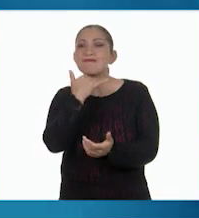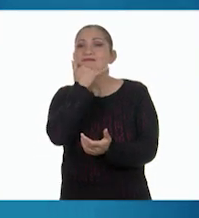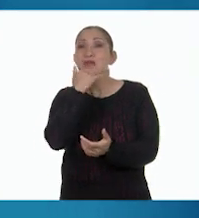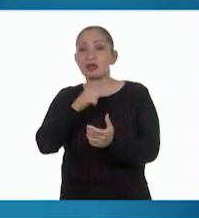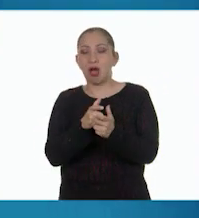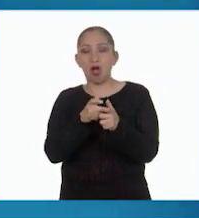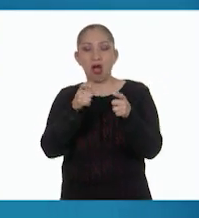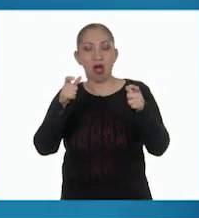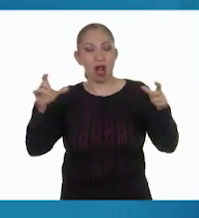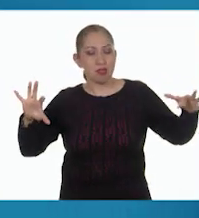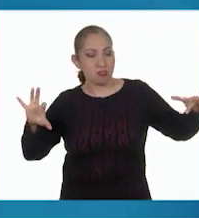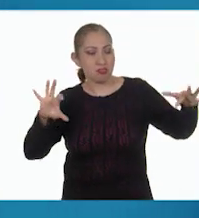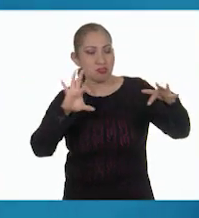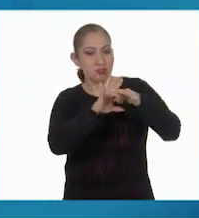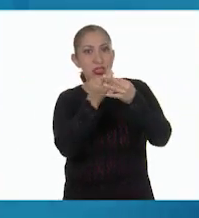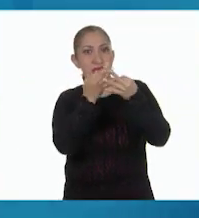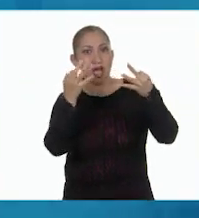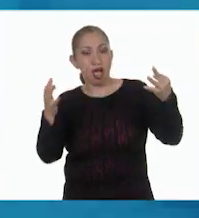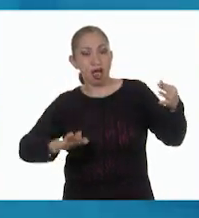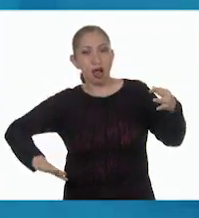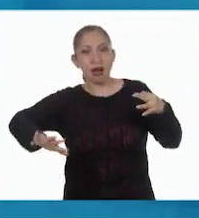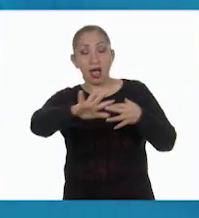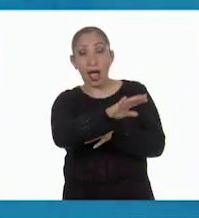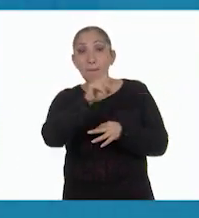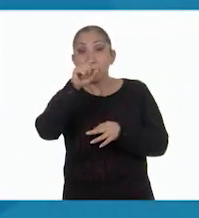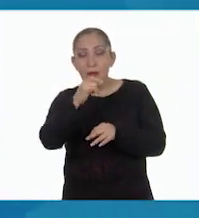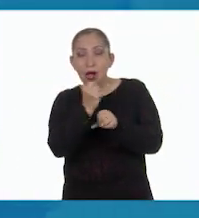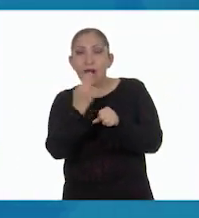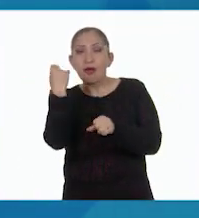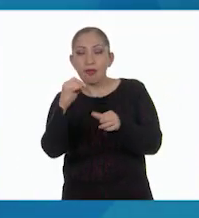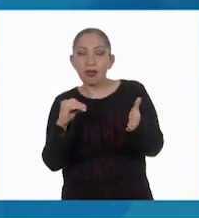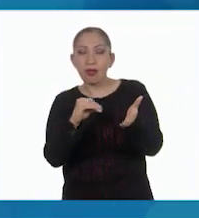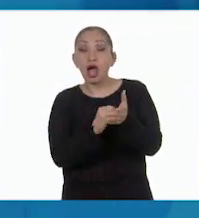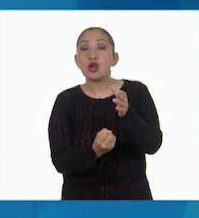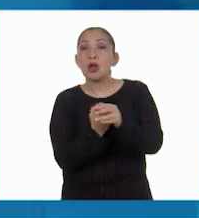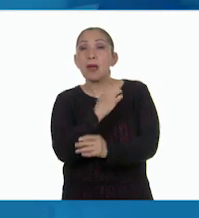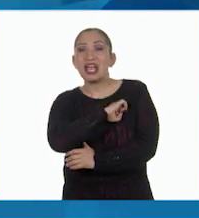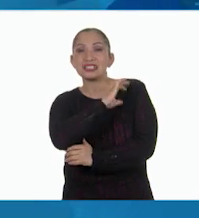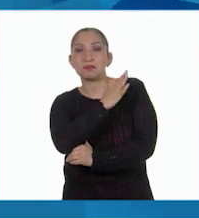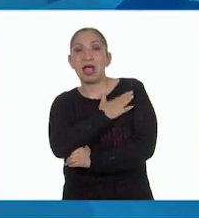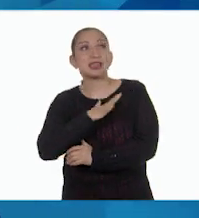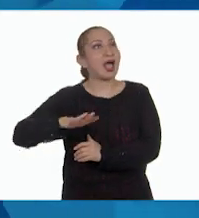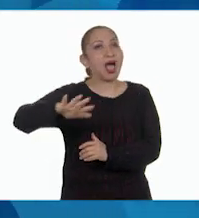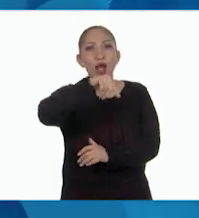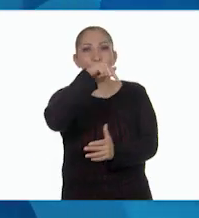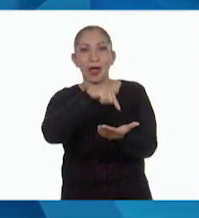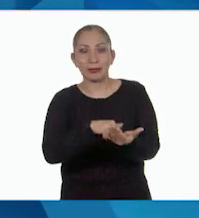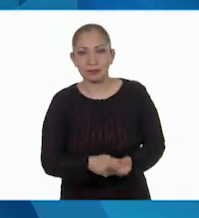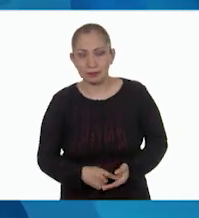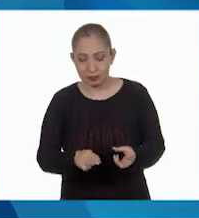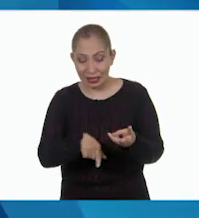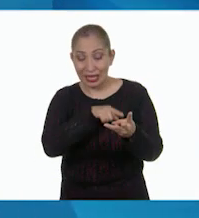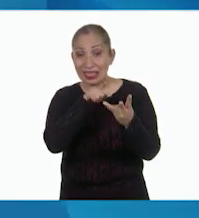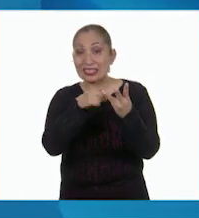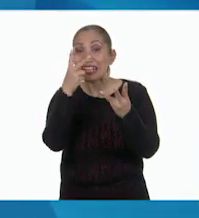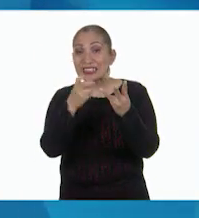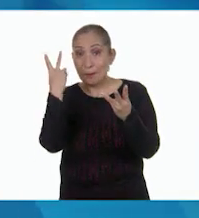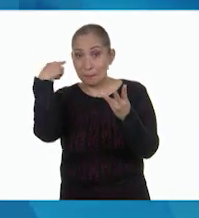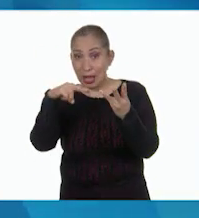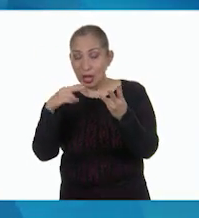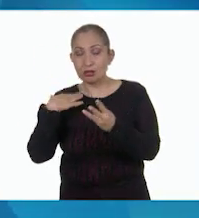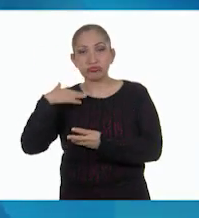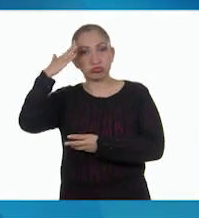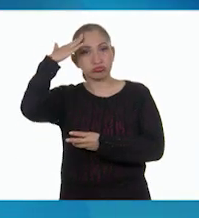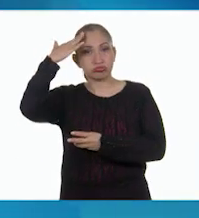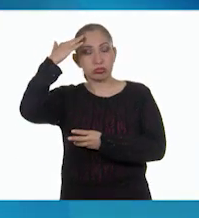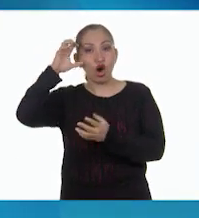de un inmenso continente. A partir de esta expedición, se le llamó Nueva España a estas tierras. En la tercera expedición, al mando